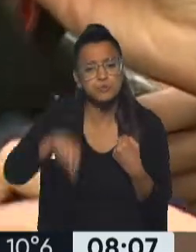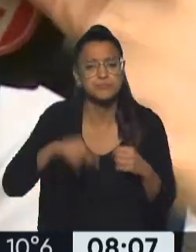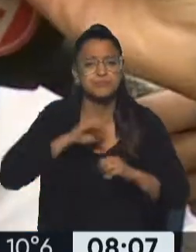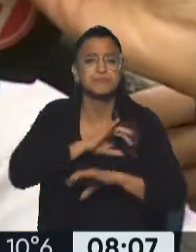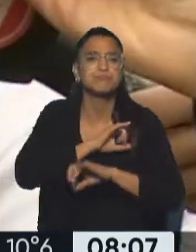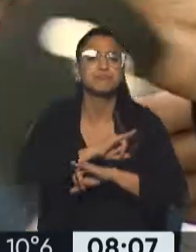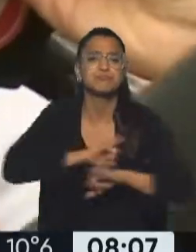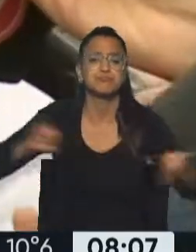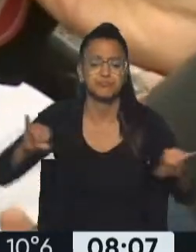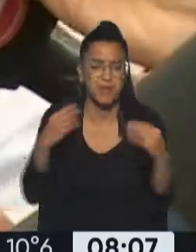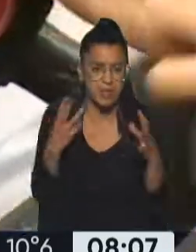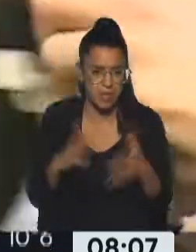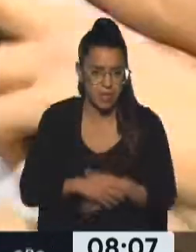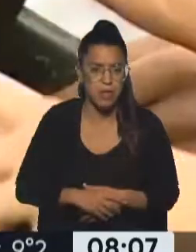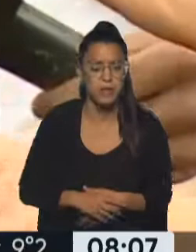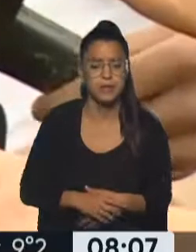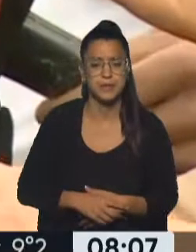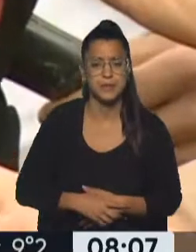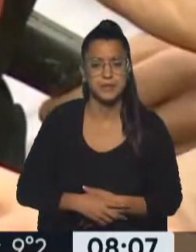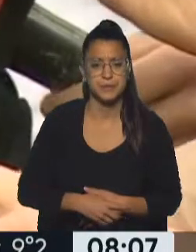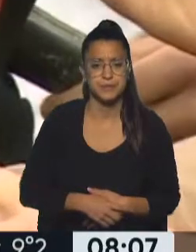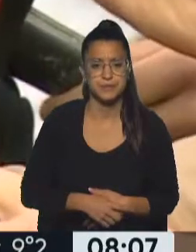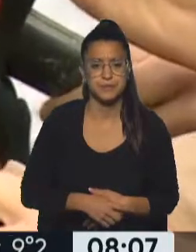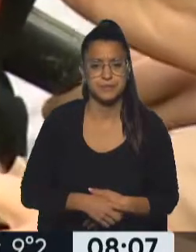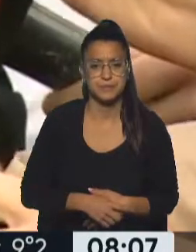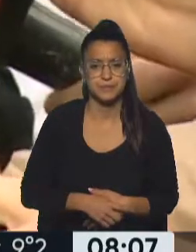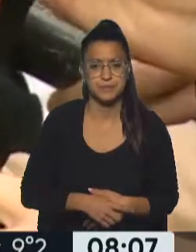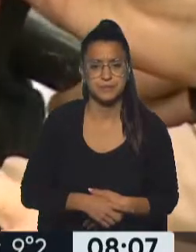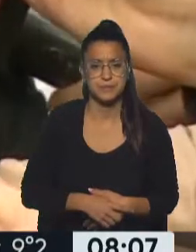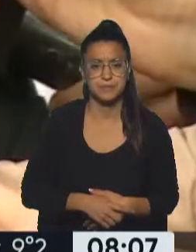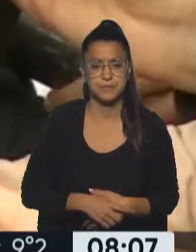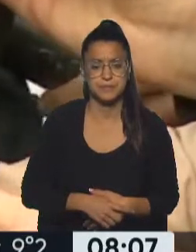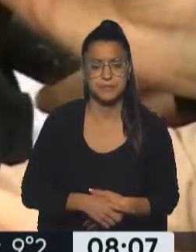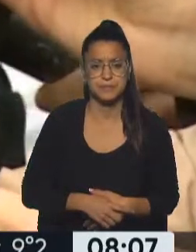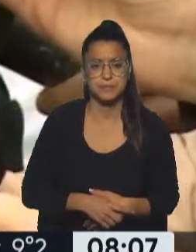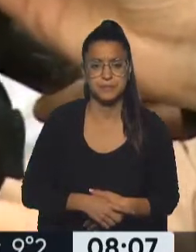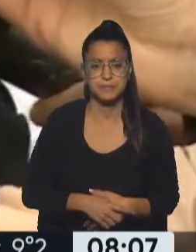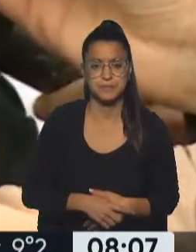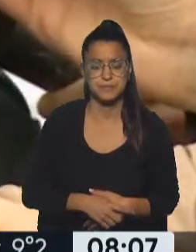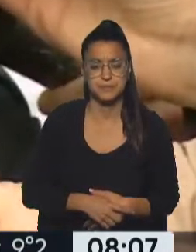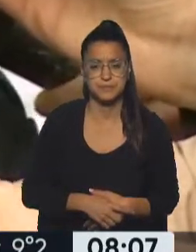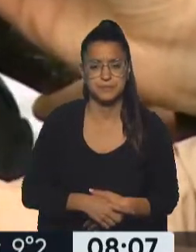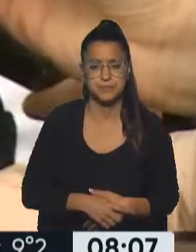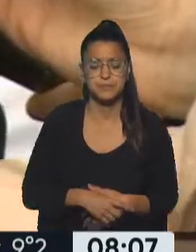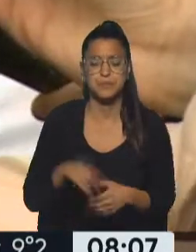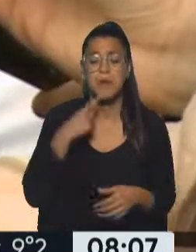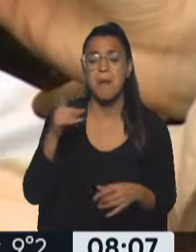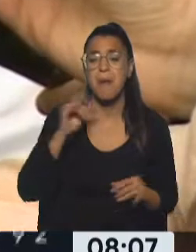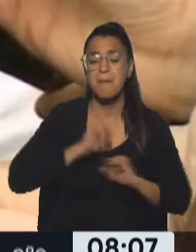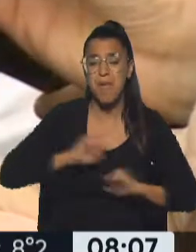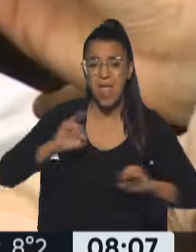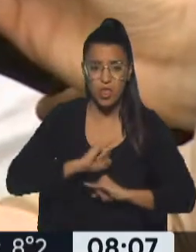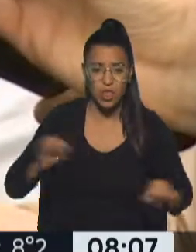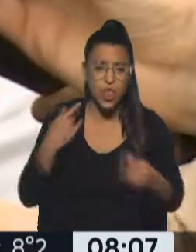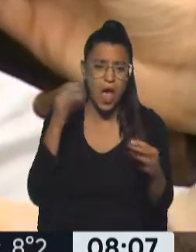en los medios. Doctor, ¿tiene constancia de estos mensajes? Está siguiendo la causa, obviamente. Sí, por supuesto. A través de los medios. ¿Y qué análisis hace